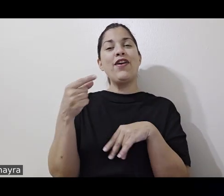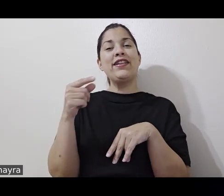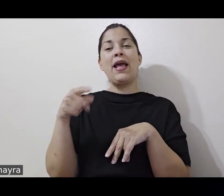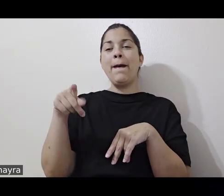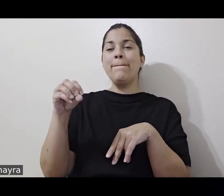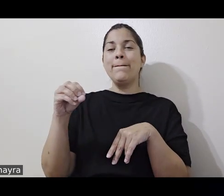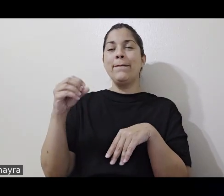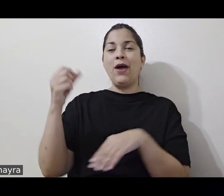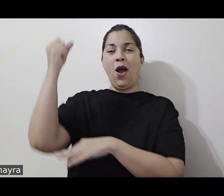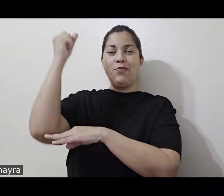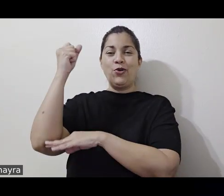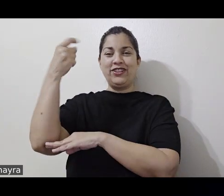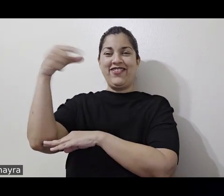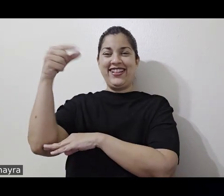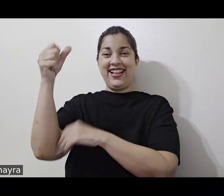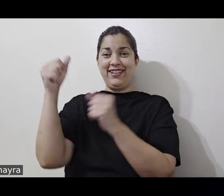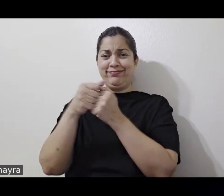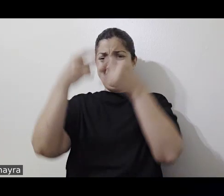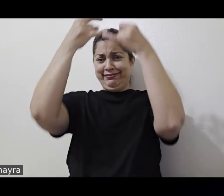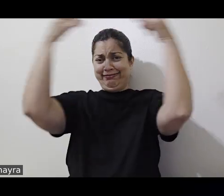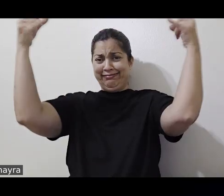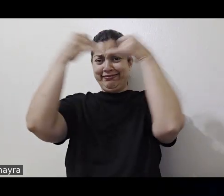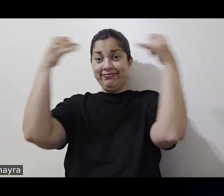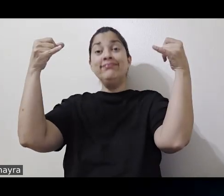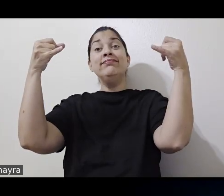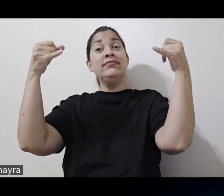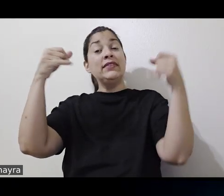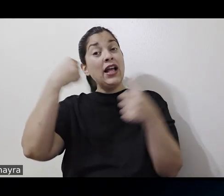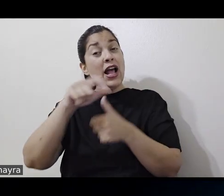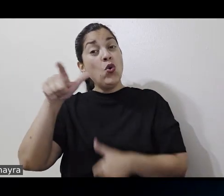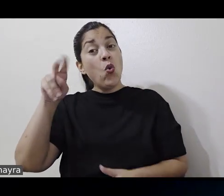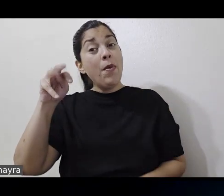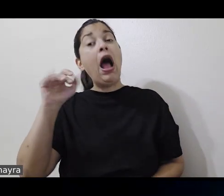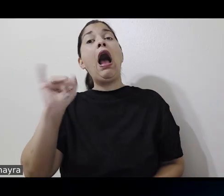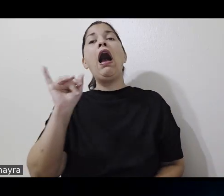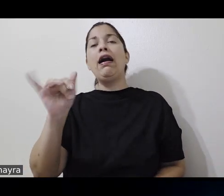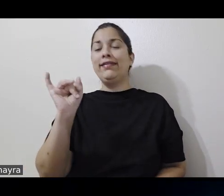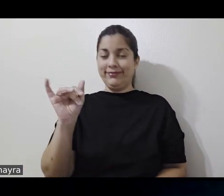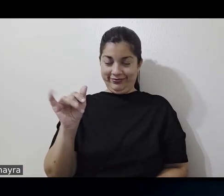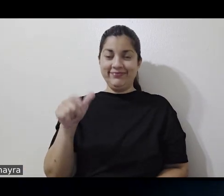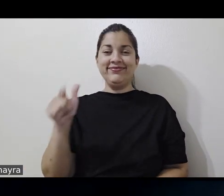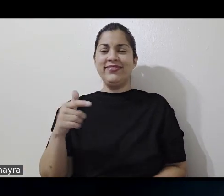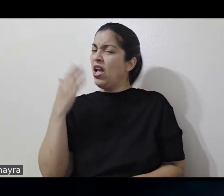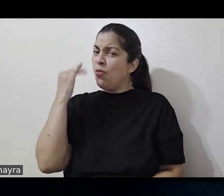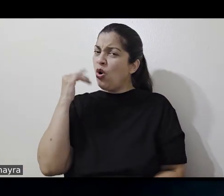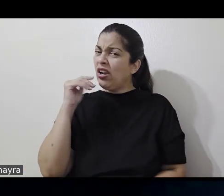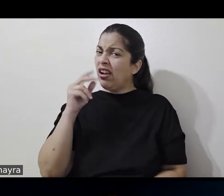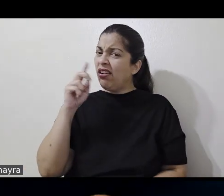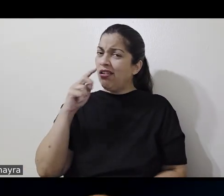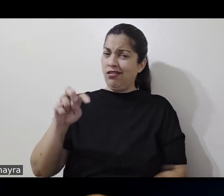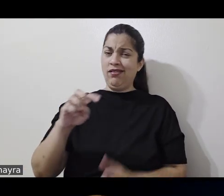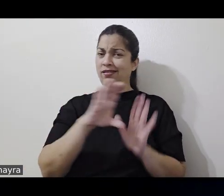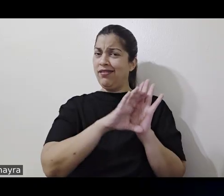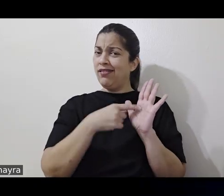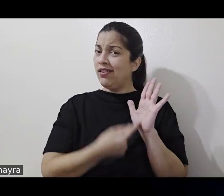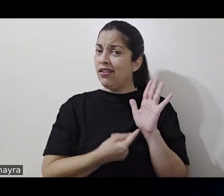poste verde, al frente con muchos cables. Así que se acuerdan de Luma. Mira, el libro de Luma, ¿dónde está? ¿Y por qué sale esto? El